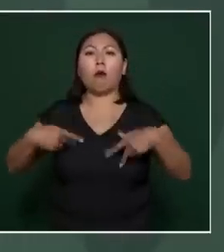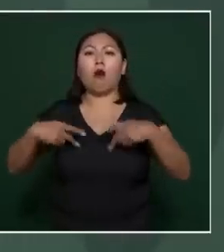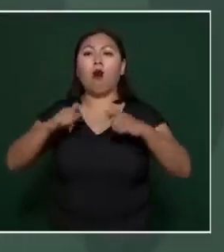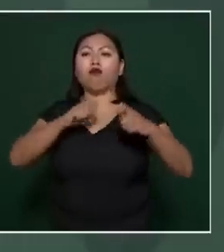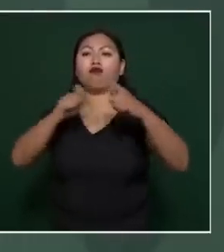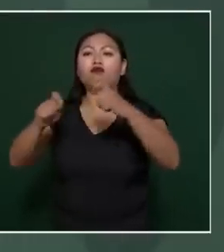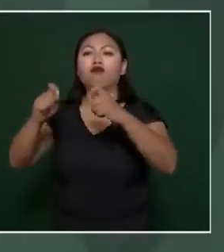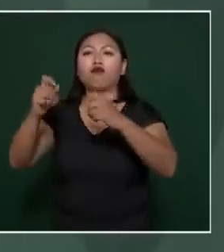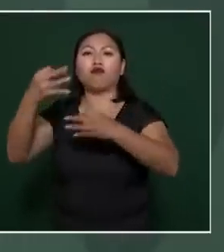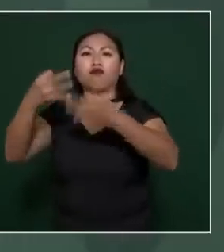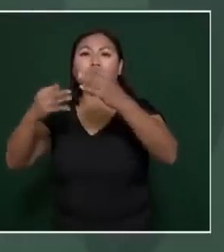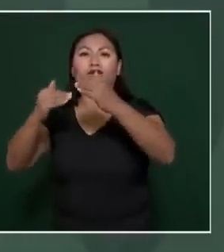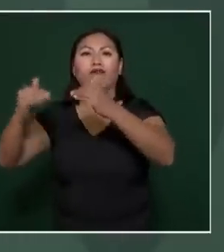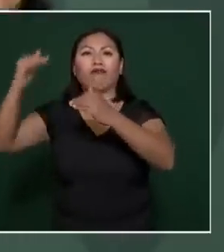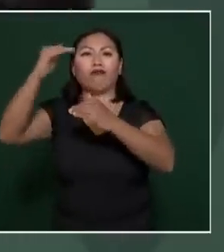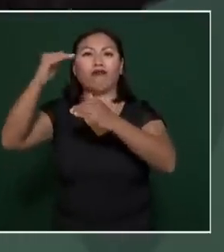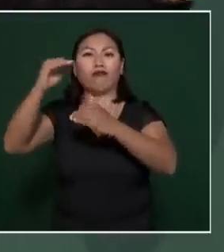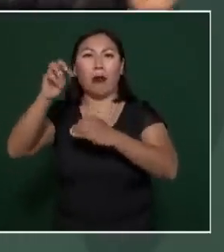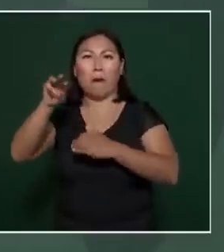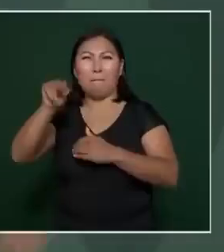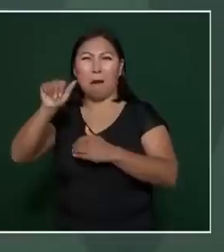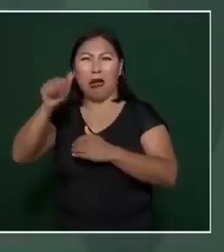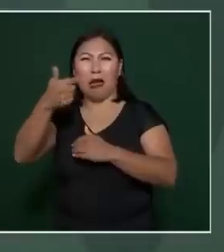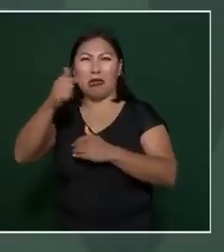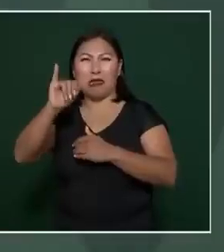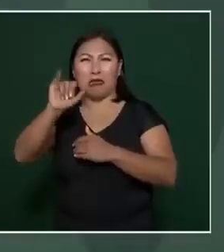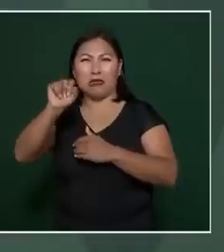poder a un partido.